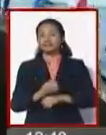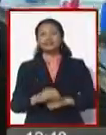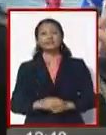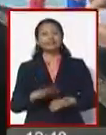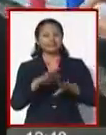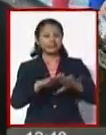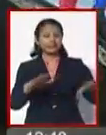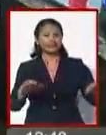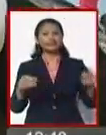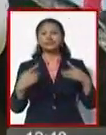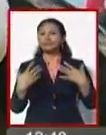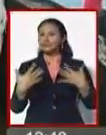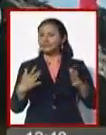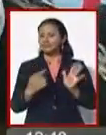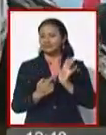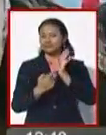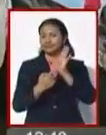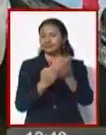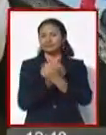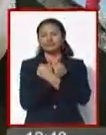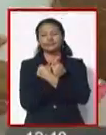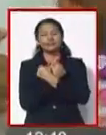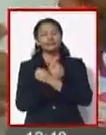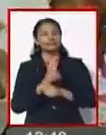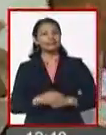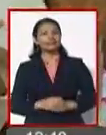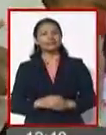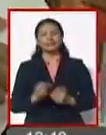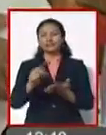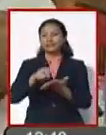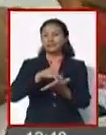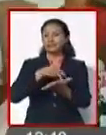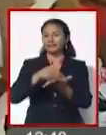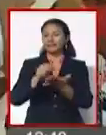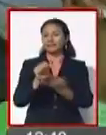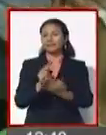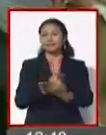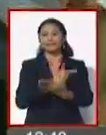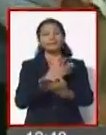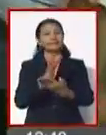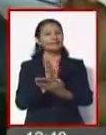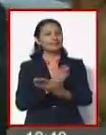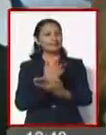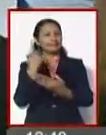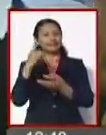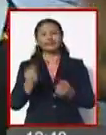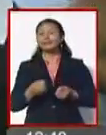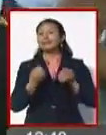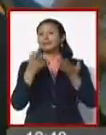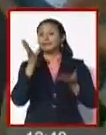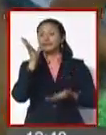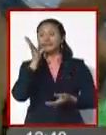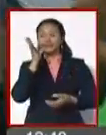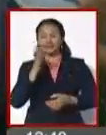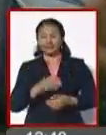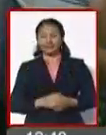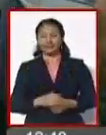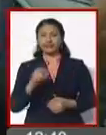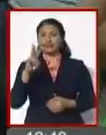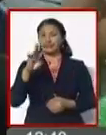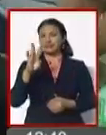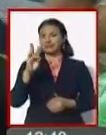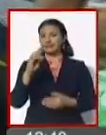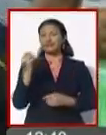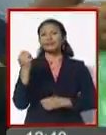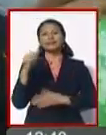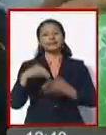que los pequeños justamente demostraron su amor mediante bailes, poemas, canciones para las mamás. El 27